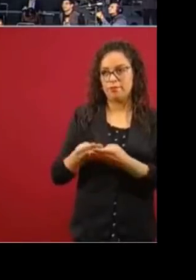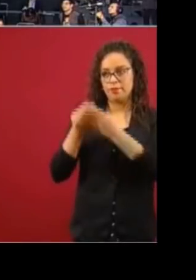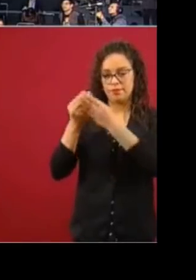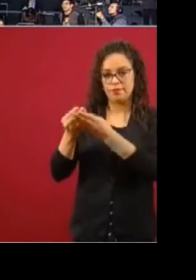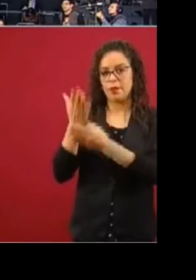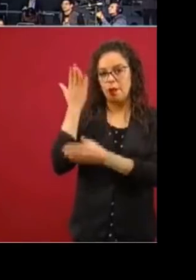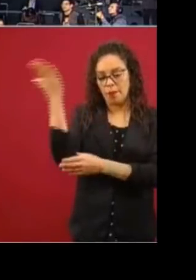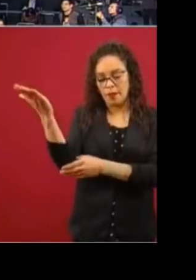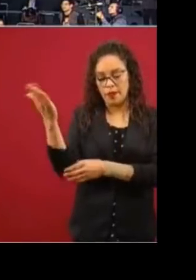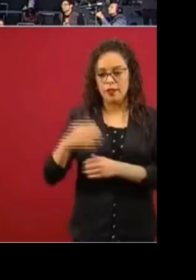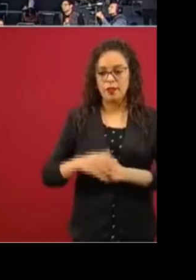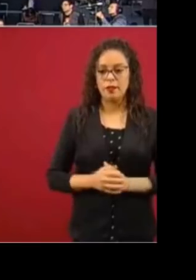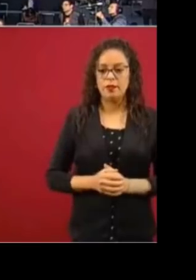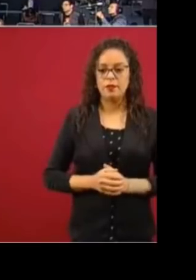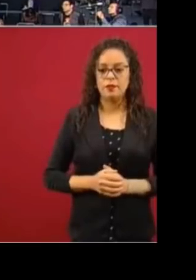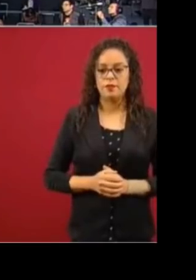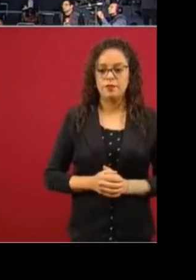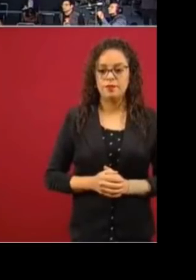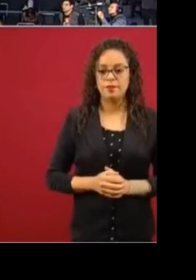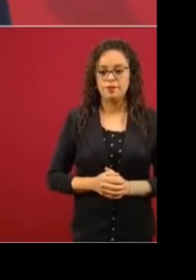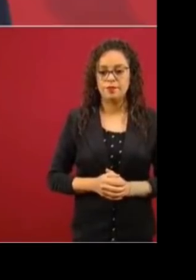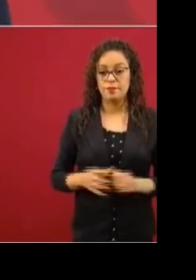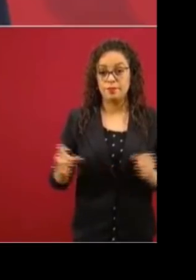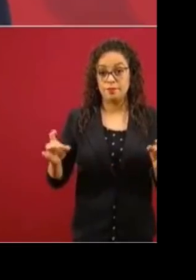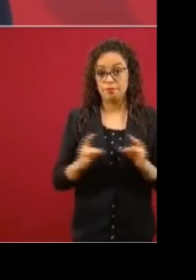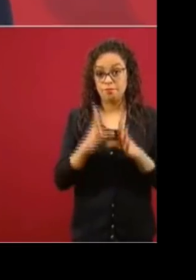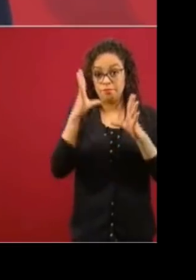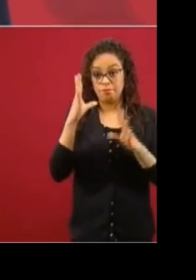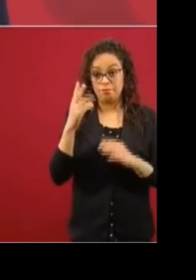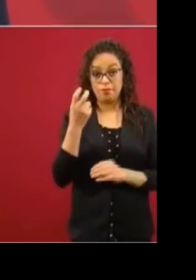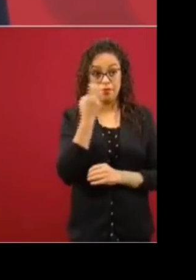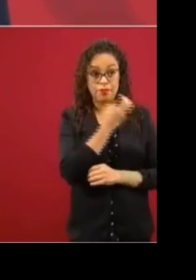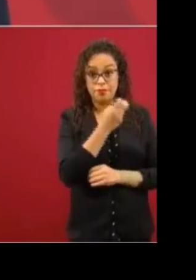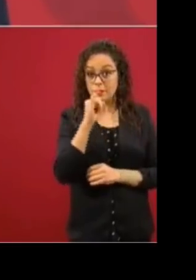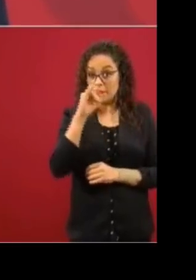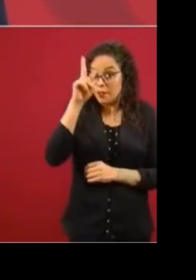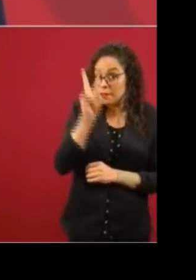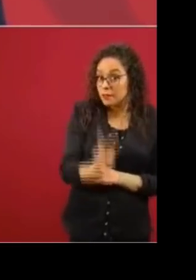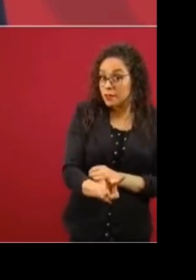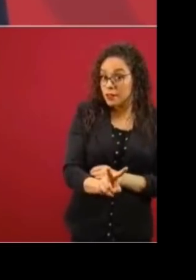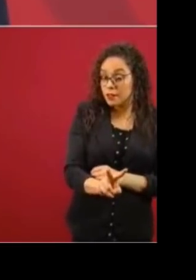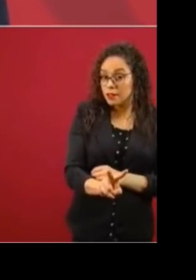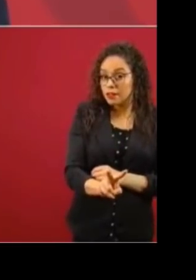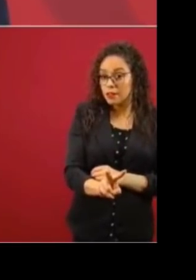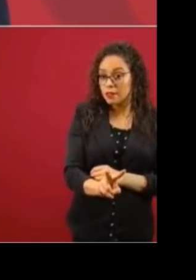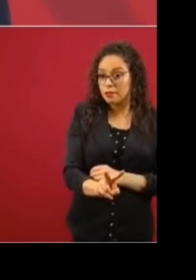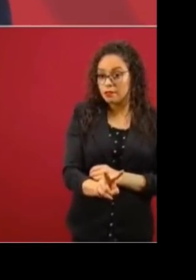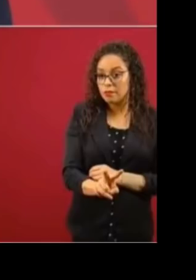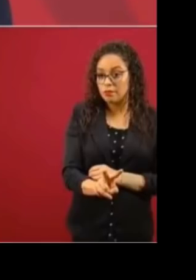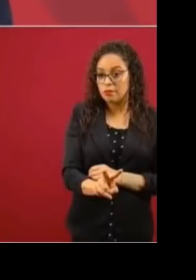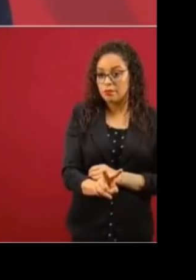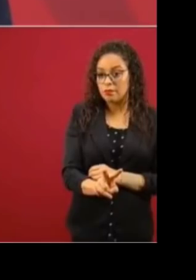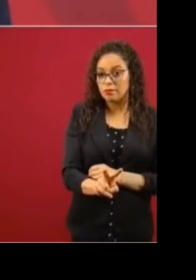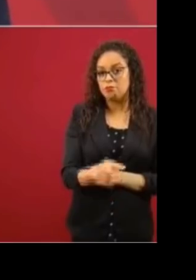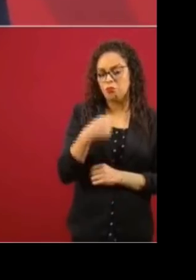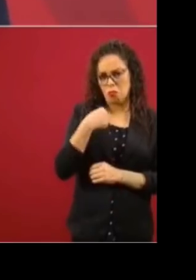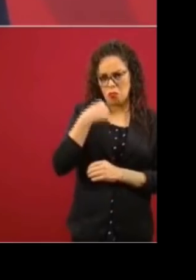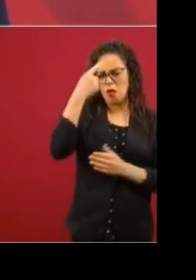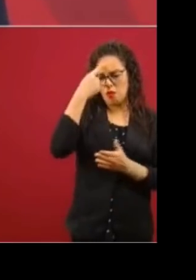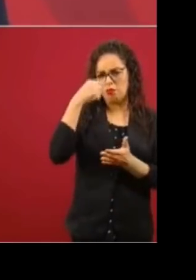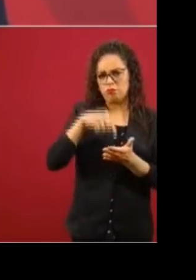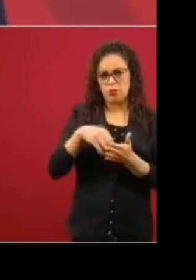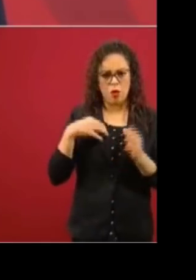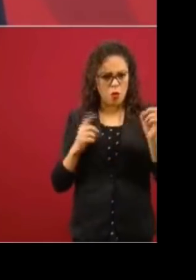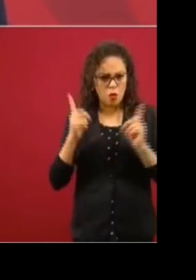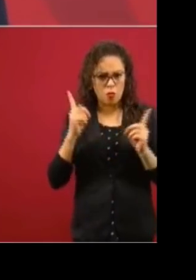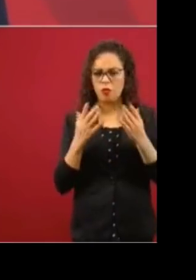En caso de ser cierta, que no estoy poniendo en duda su